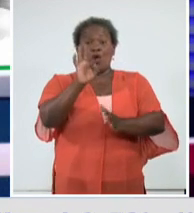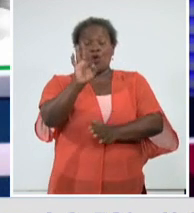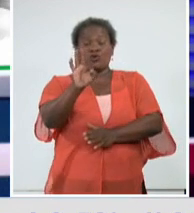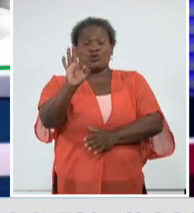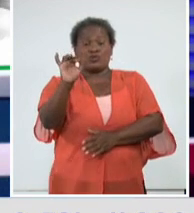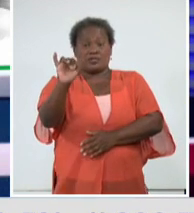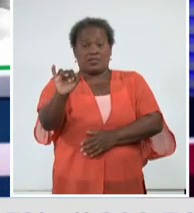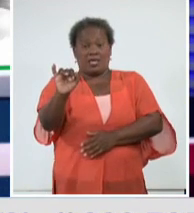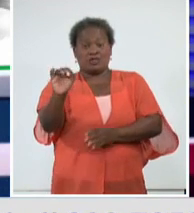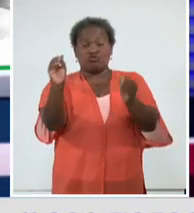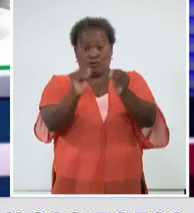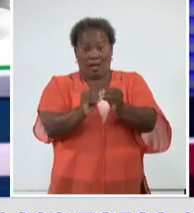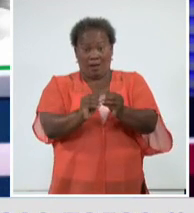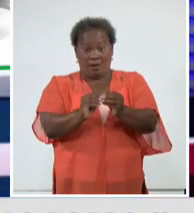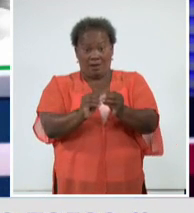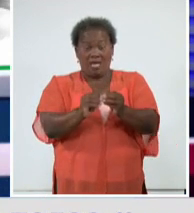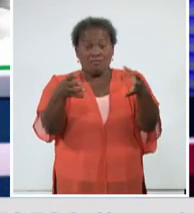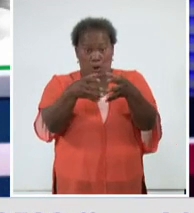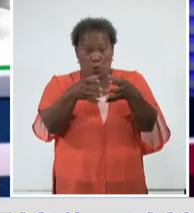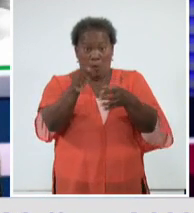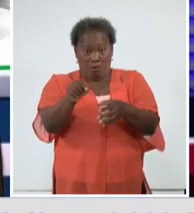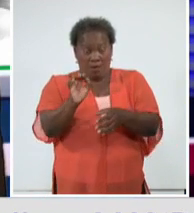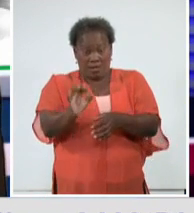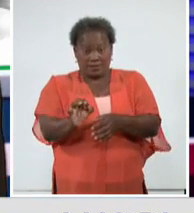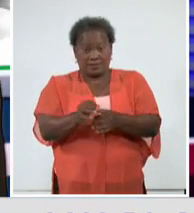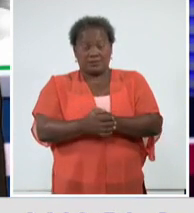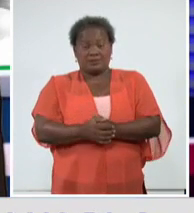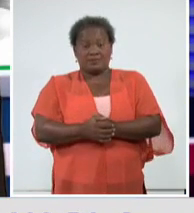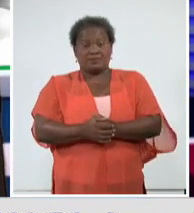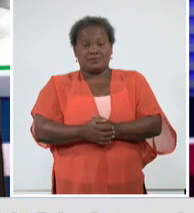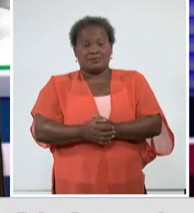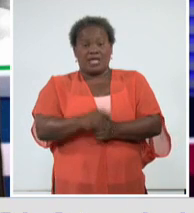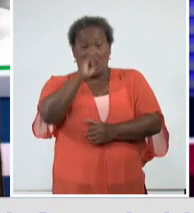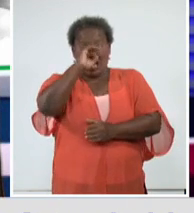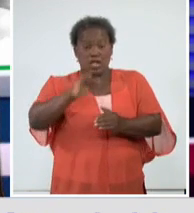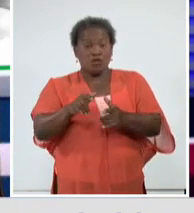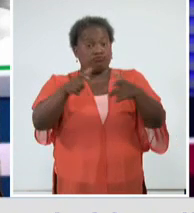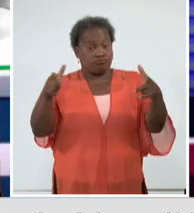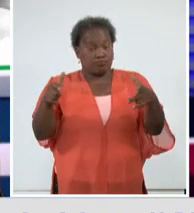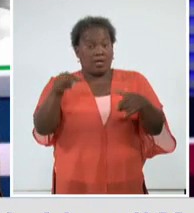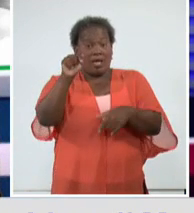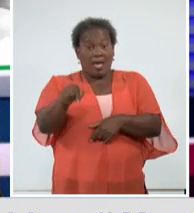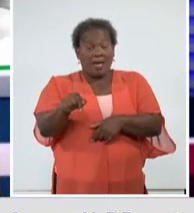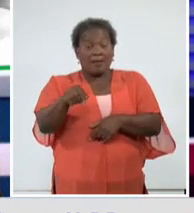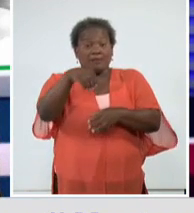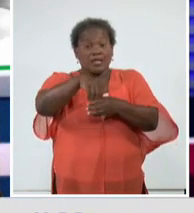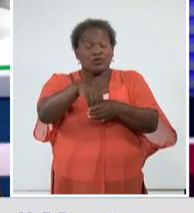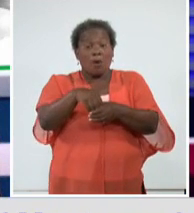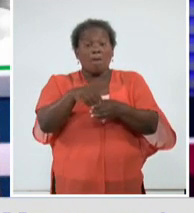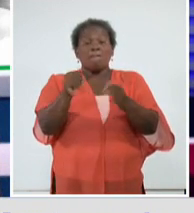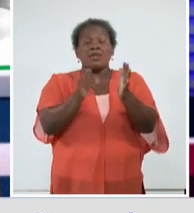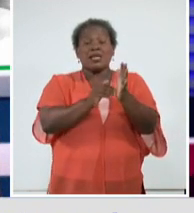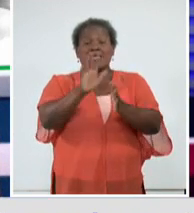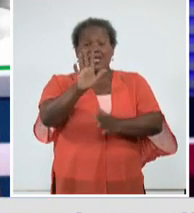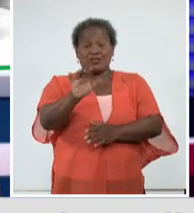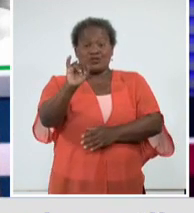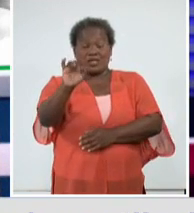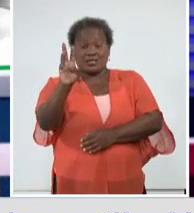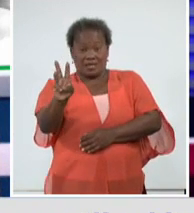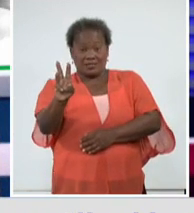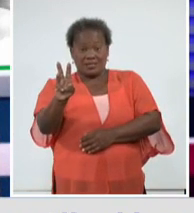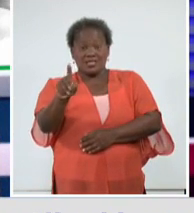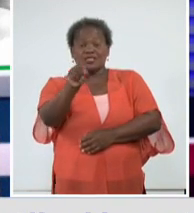8.886 total. Y daba a conocer también Durán que en estos 1.563 casos, 114